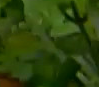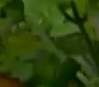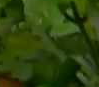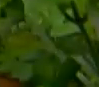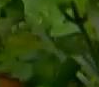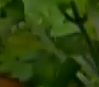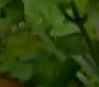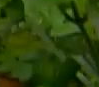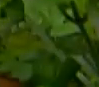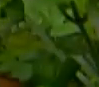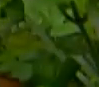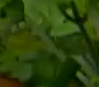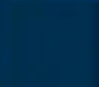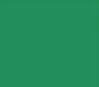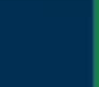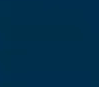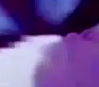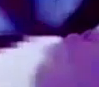el lugar